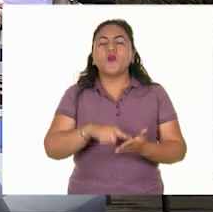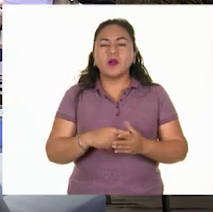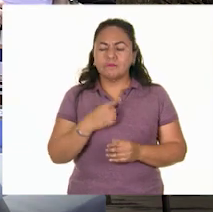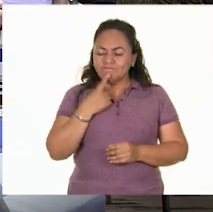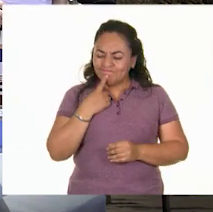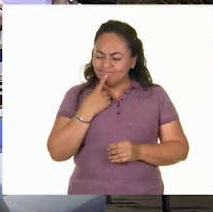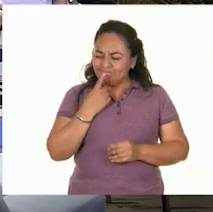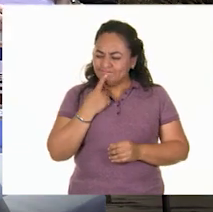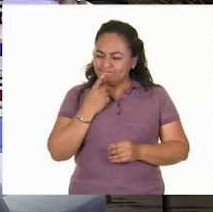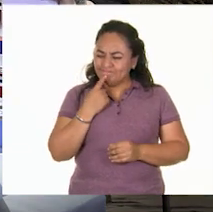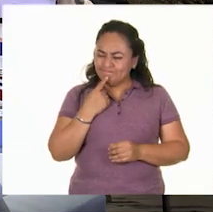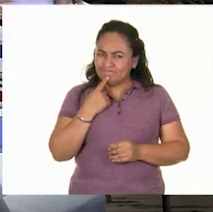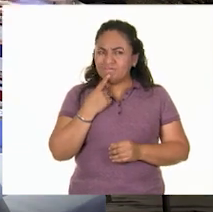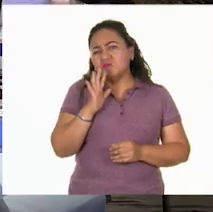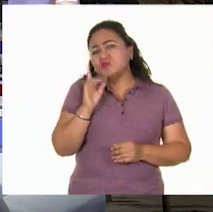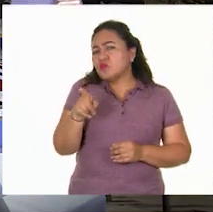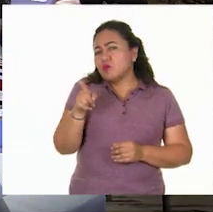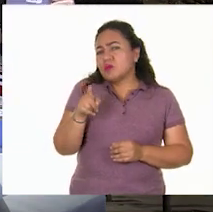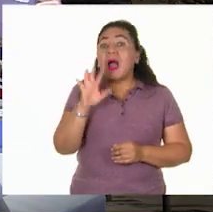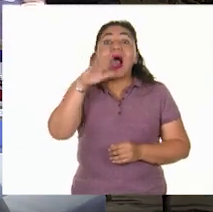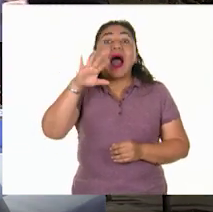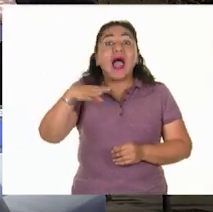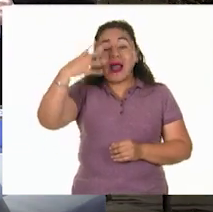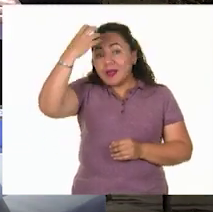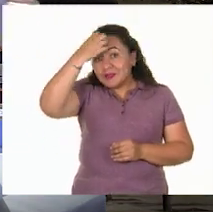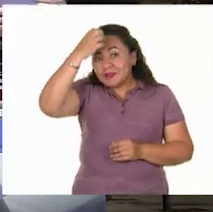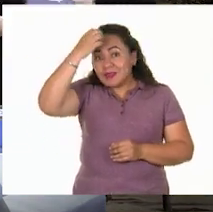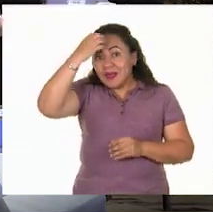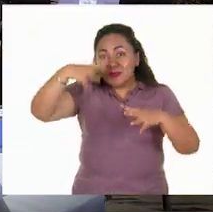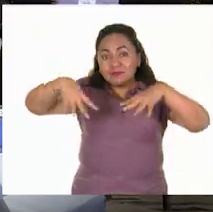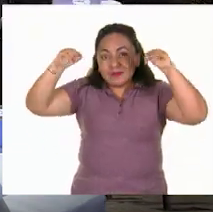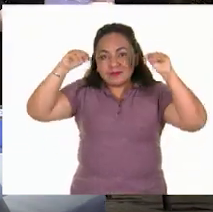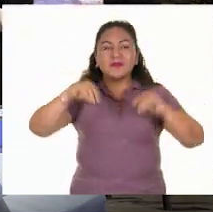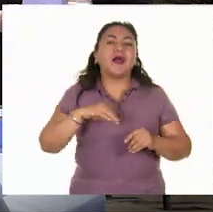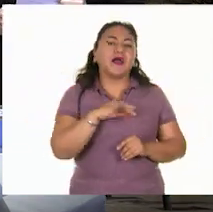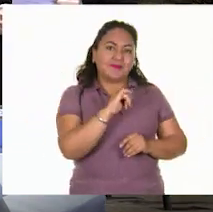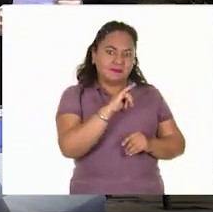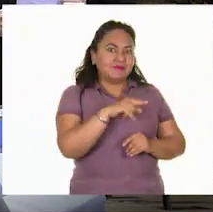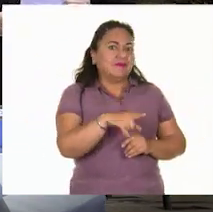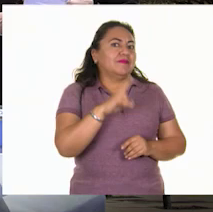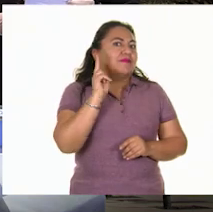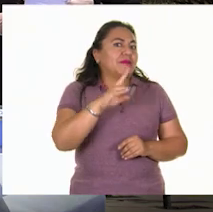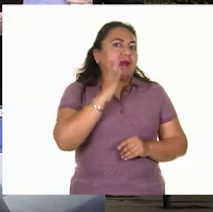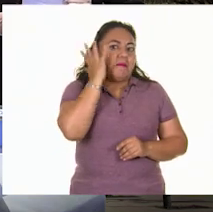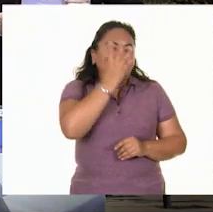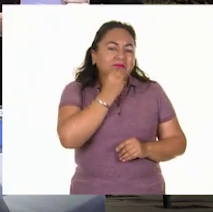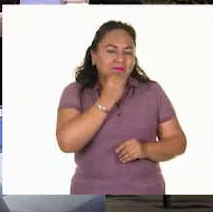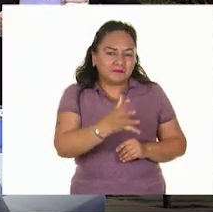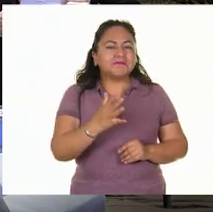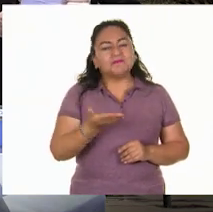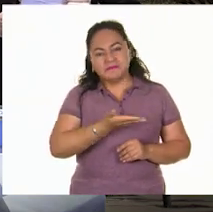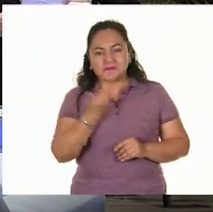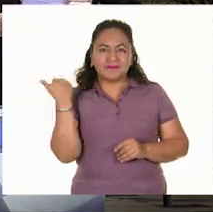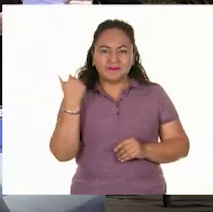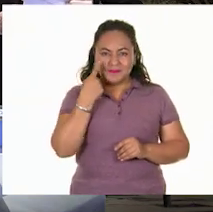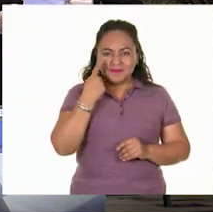Ah, no sé, ¿qué? No, tú sugieres. ¡Al Castillo de Chapultepec! ¡Ándale! Me gusta. Oye, ese está padrísimo. Vamos a